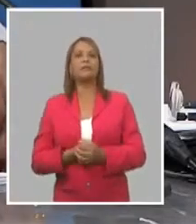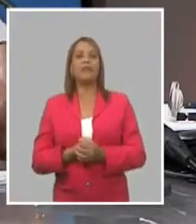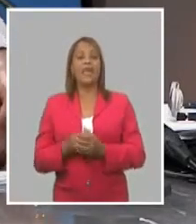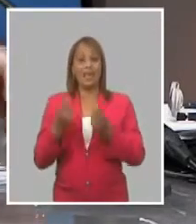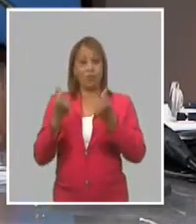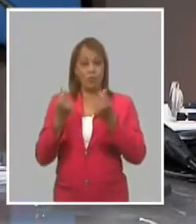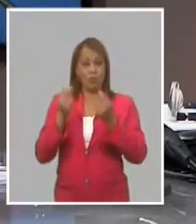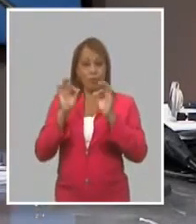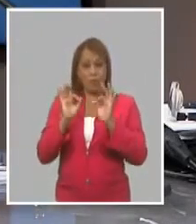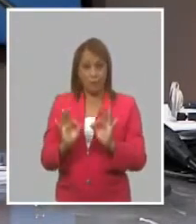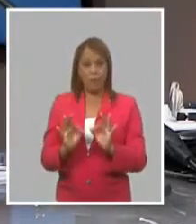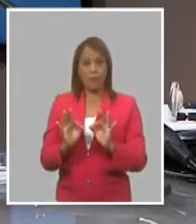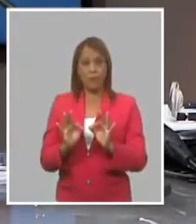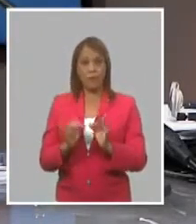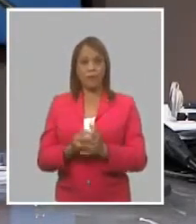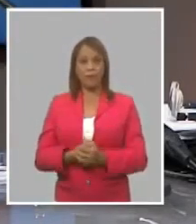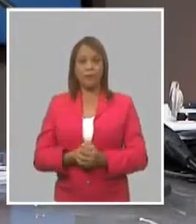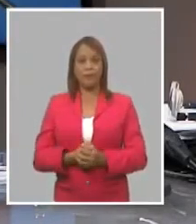las economías